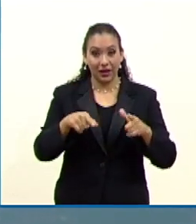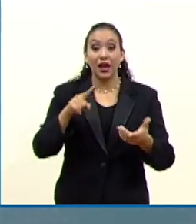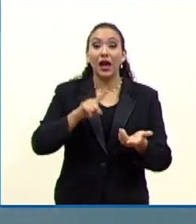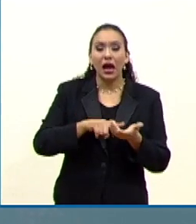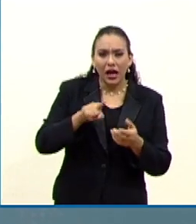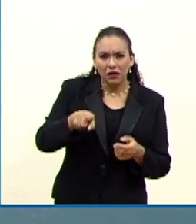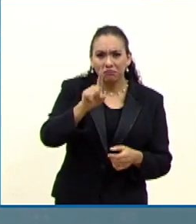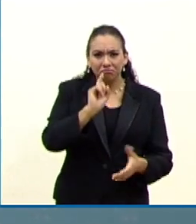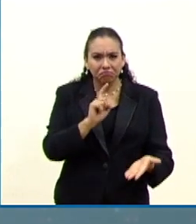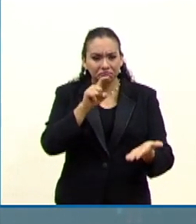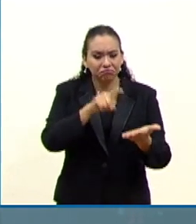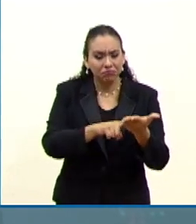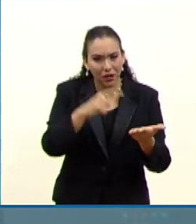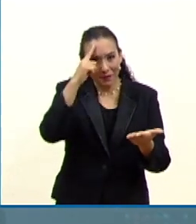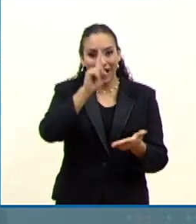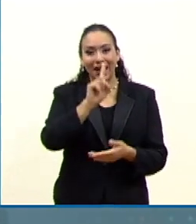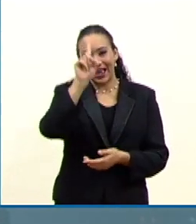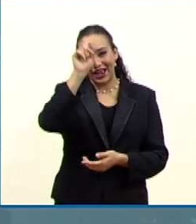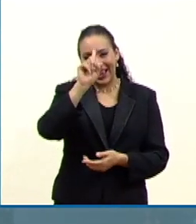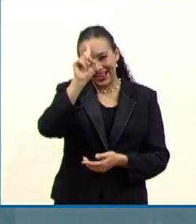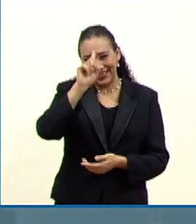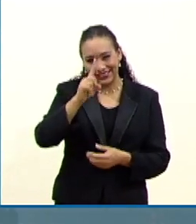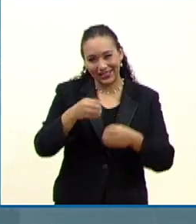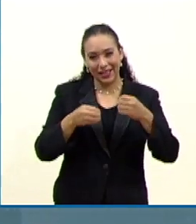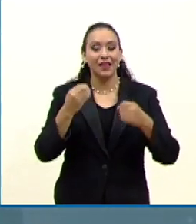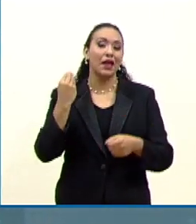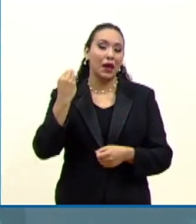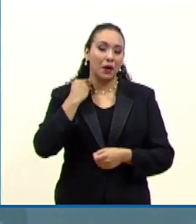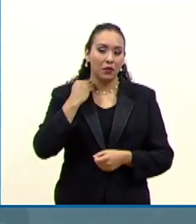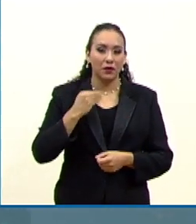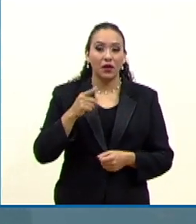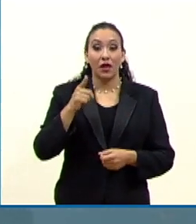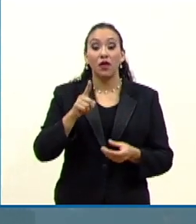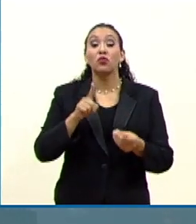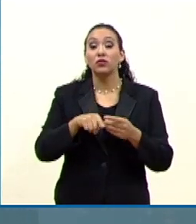asesoría y orientación jurídica. En el sitio